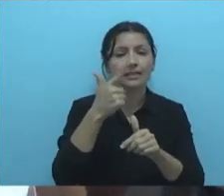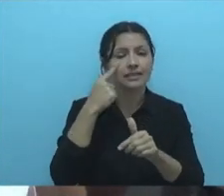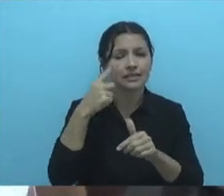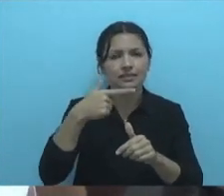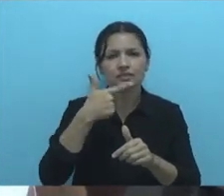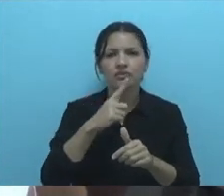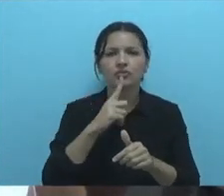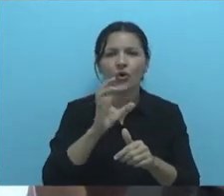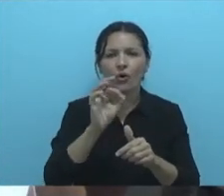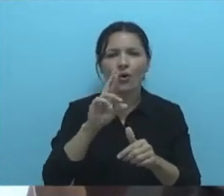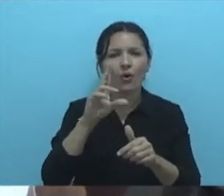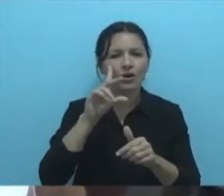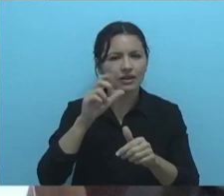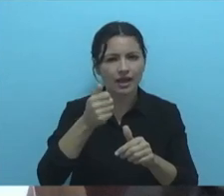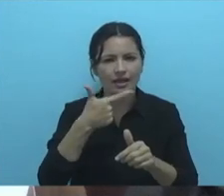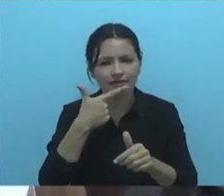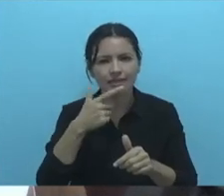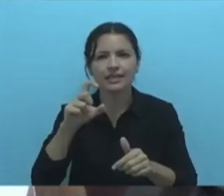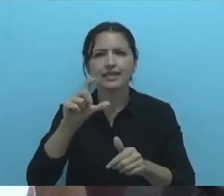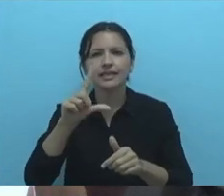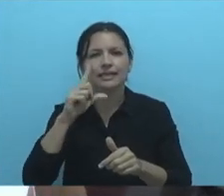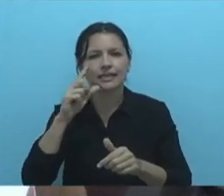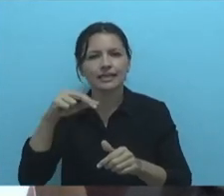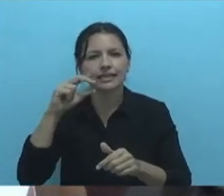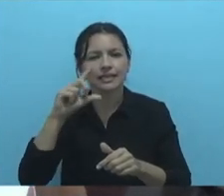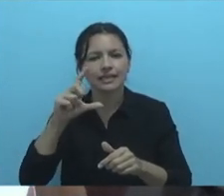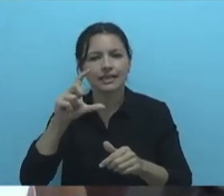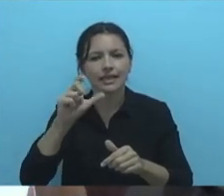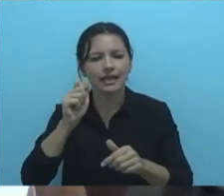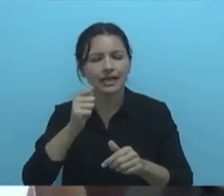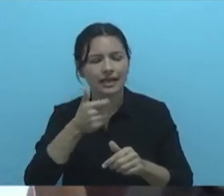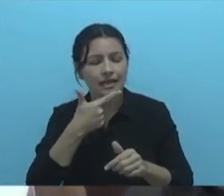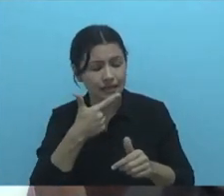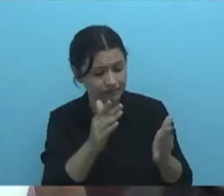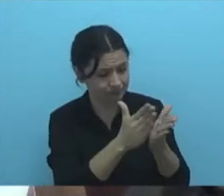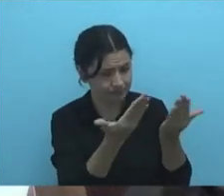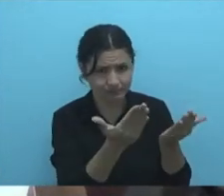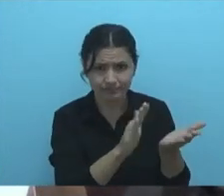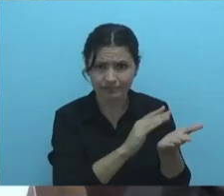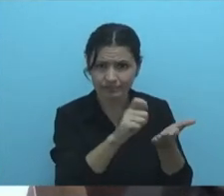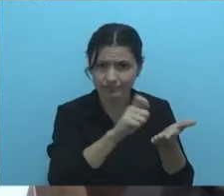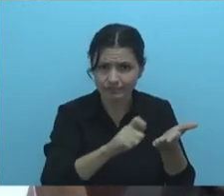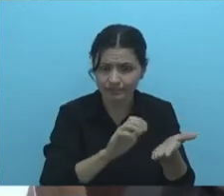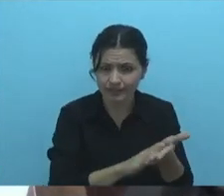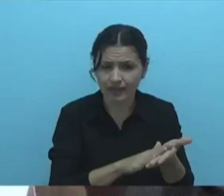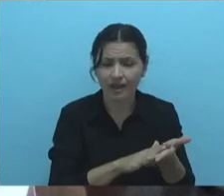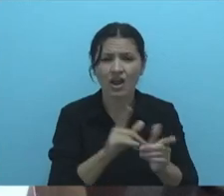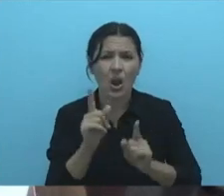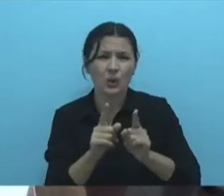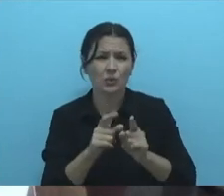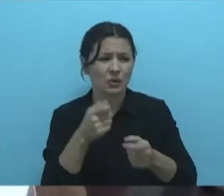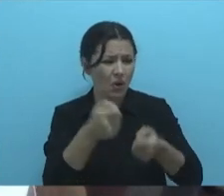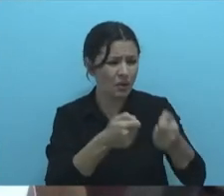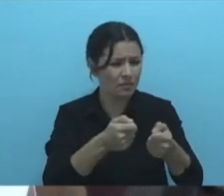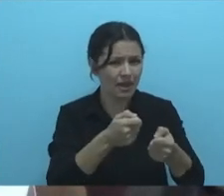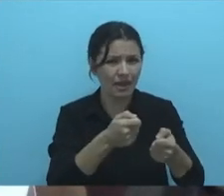u hospitales de la provincia Me parece que era una de las medidas importantes porque esto suele pasar cuando golpean a los chicos de no llevarlos